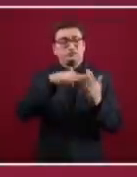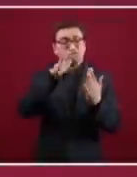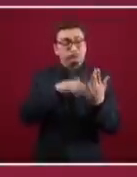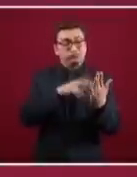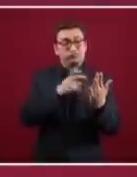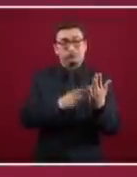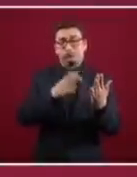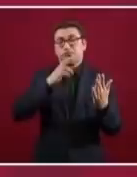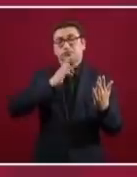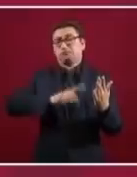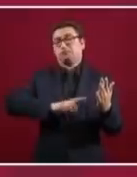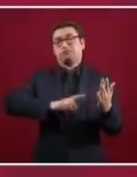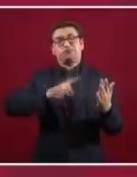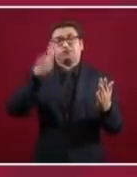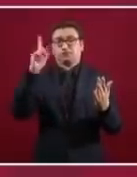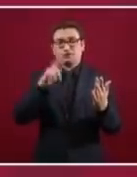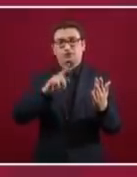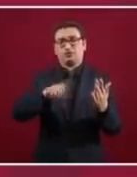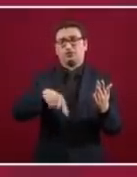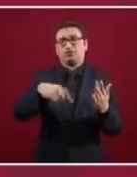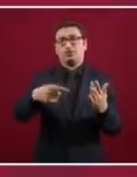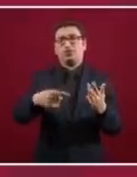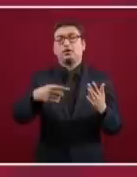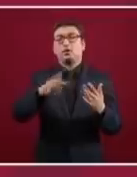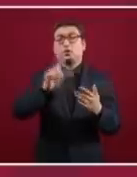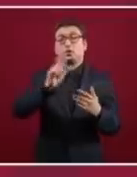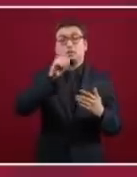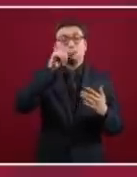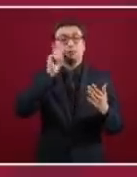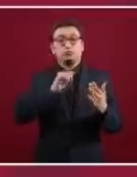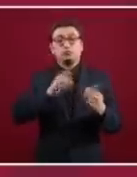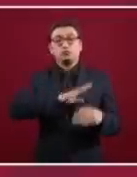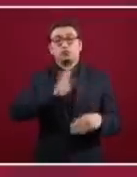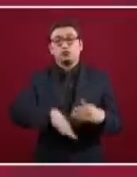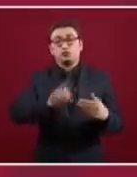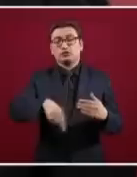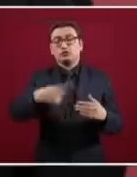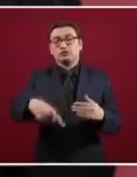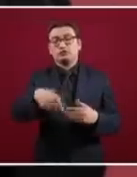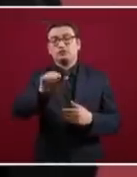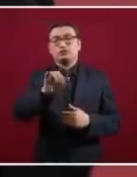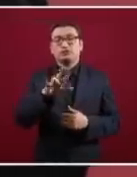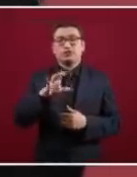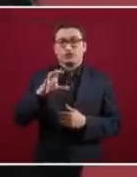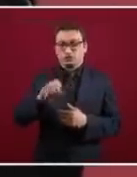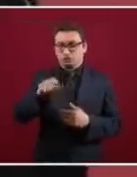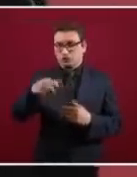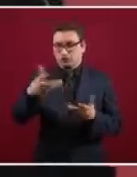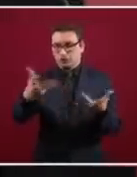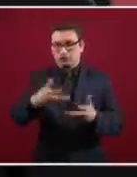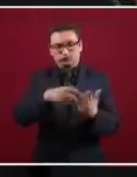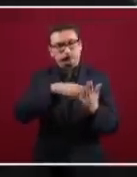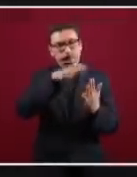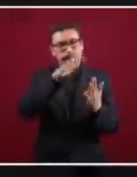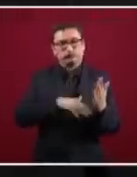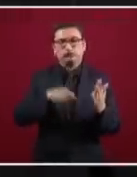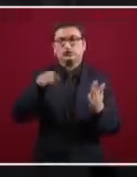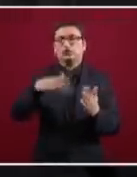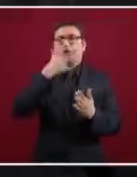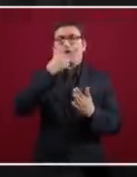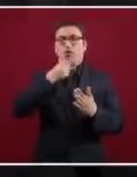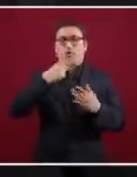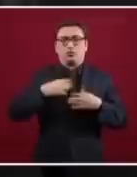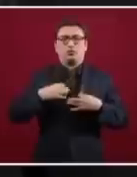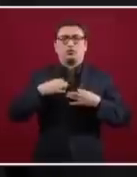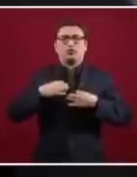que se escribió al día siguiente a la muerte de juárez lo hizo zarco el hombre vestido de negro